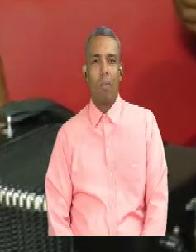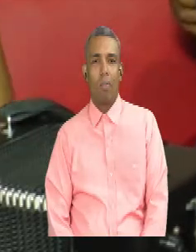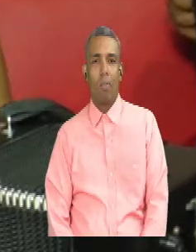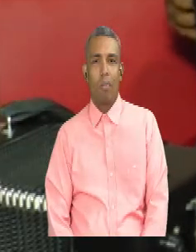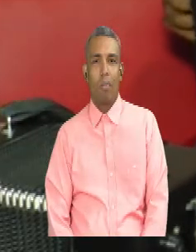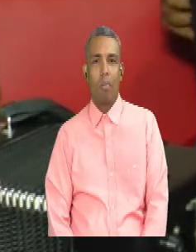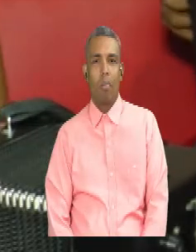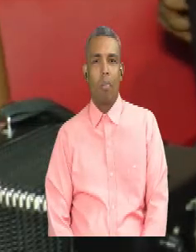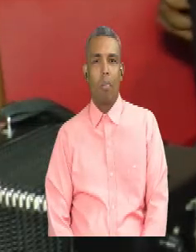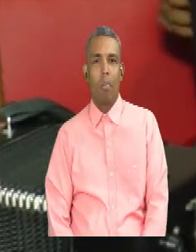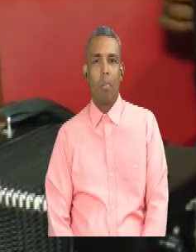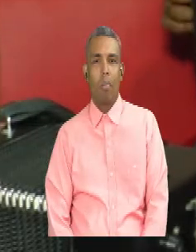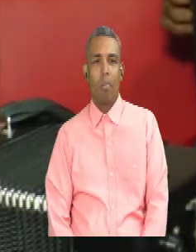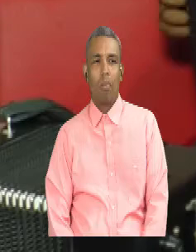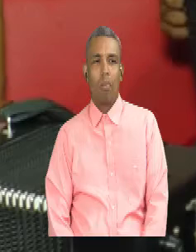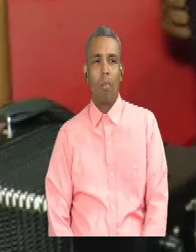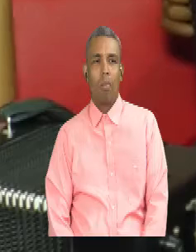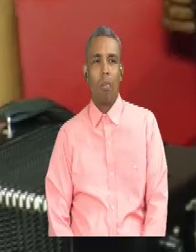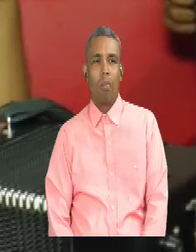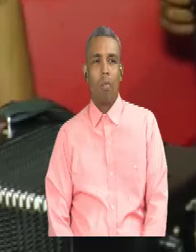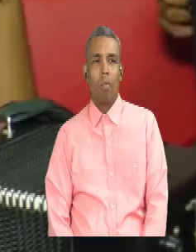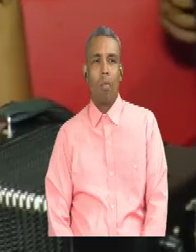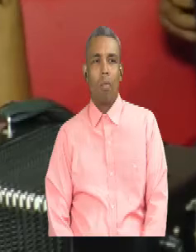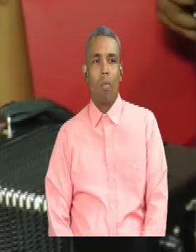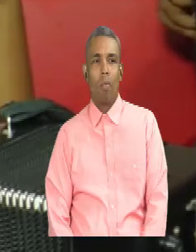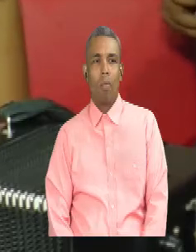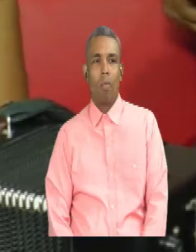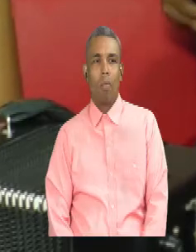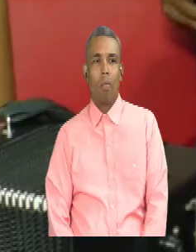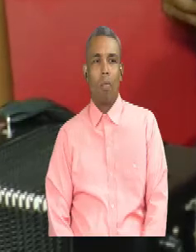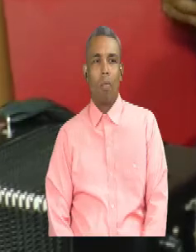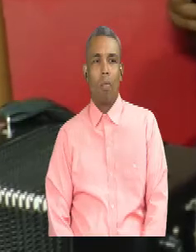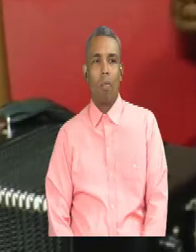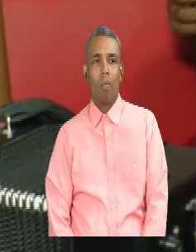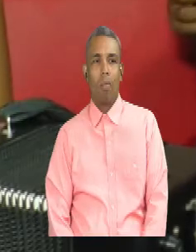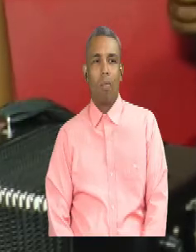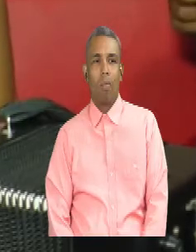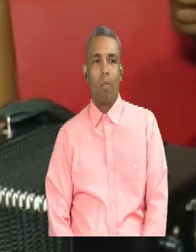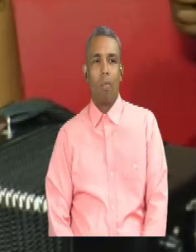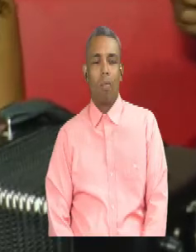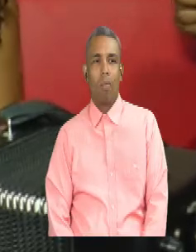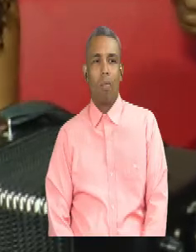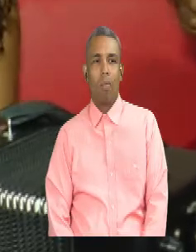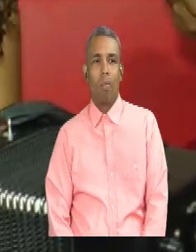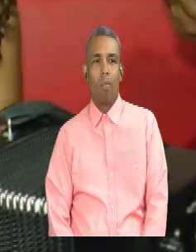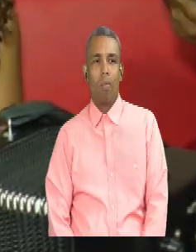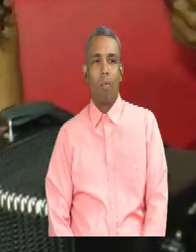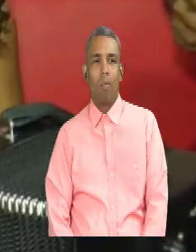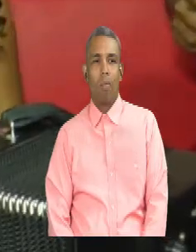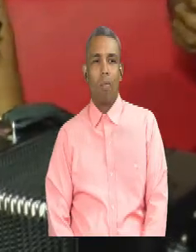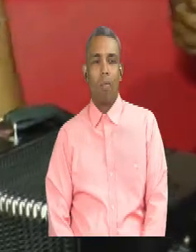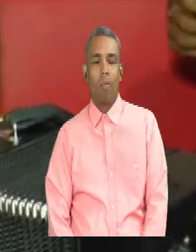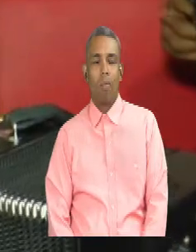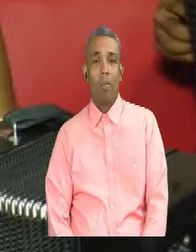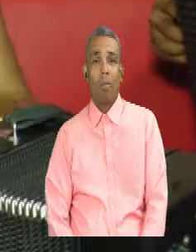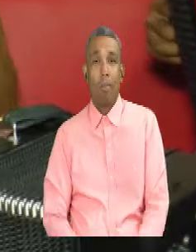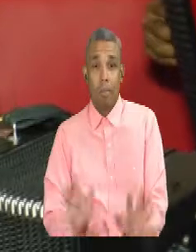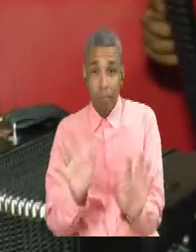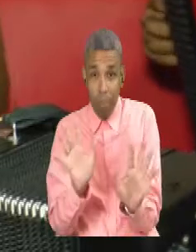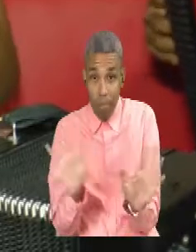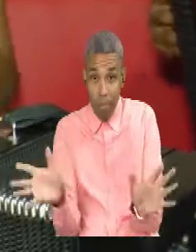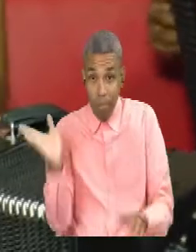la mujer conforme se merece muchas cosas. Bueno, ya